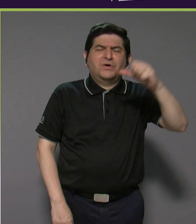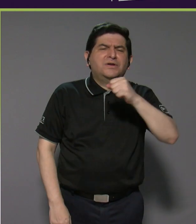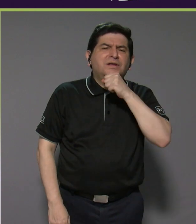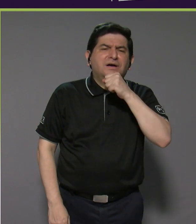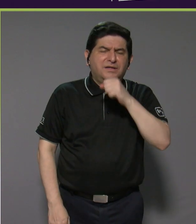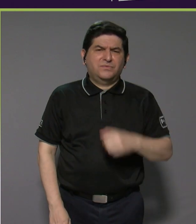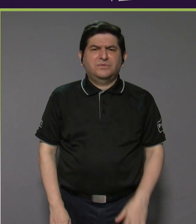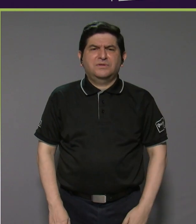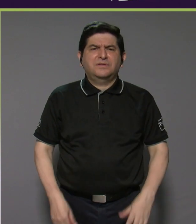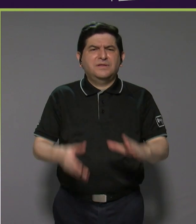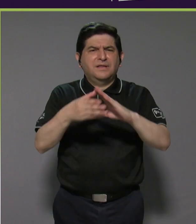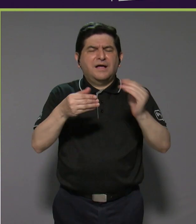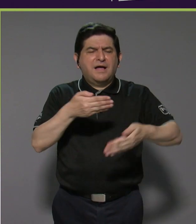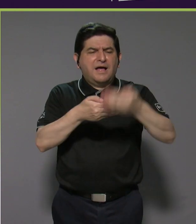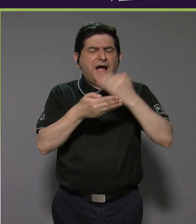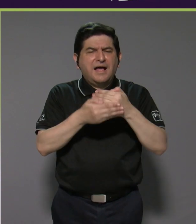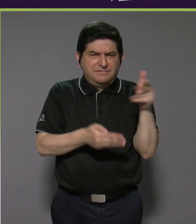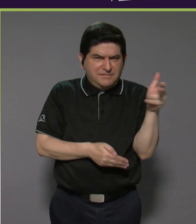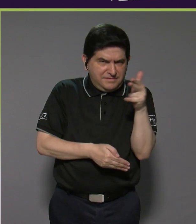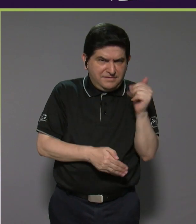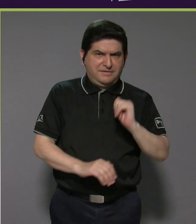me comentaba antes de empezar a grabar